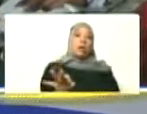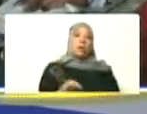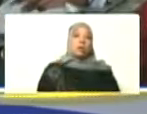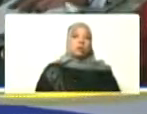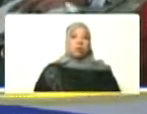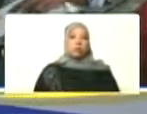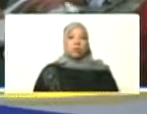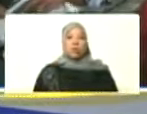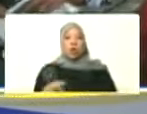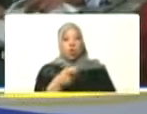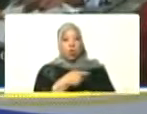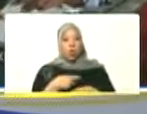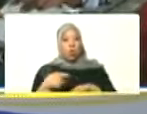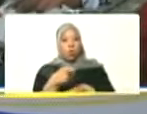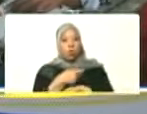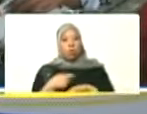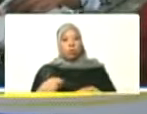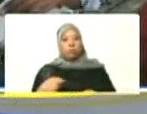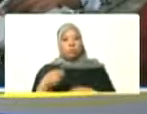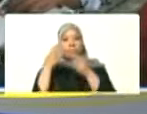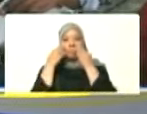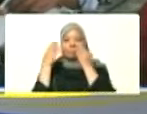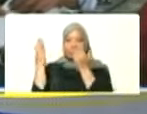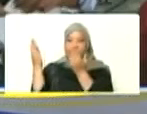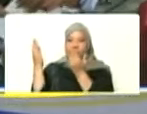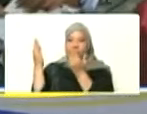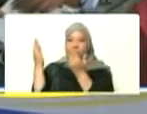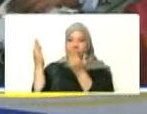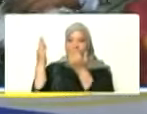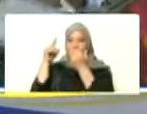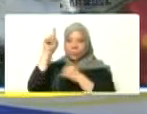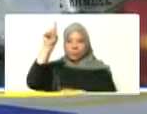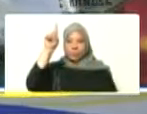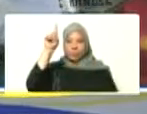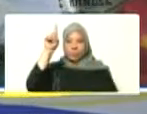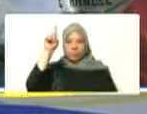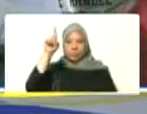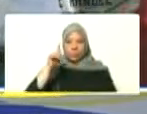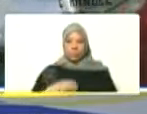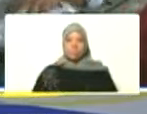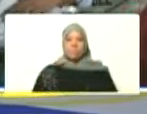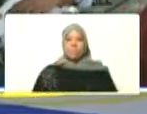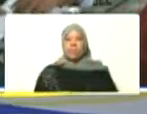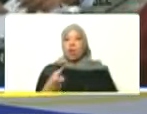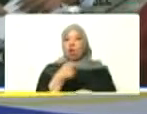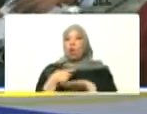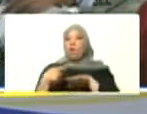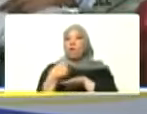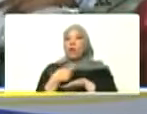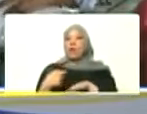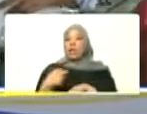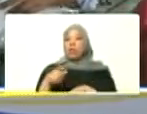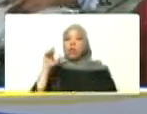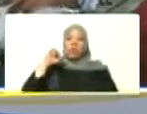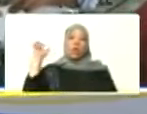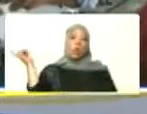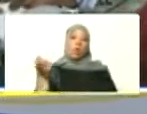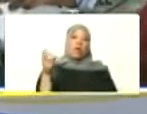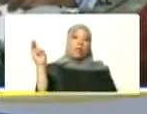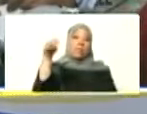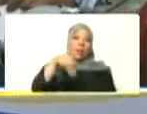el gobernador Héctor Rodríguez Castro, gobernador, joven líder revolucionario